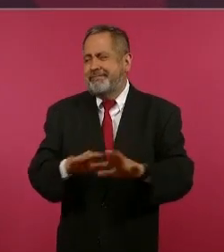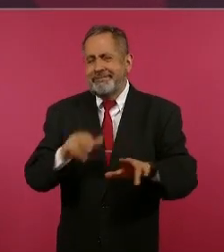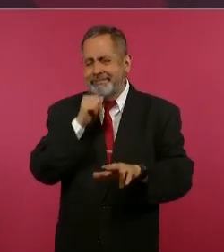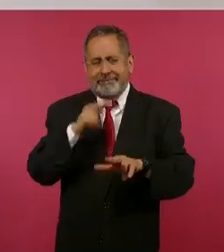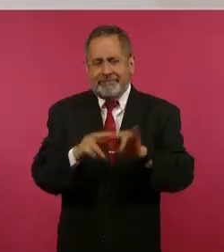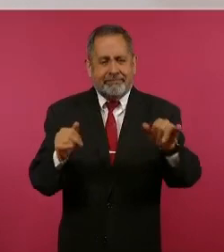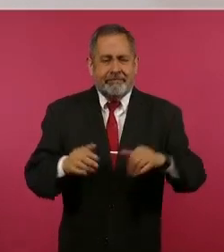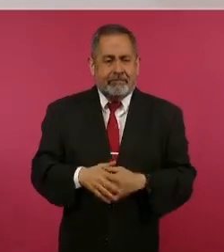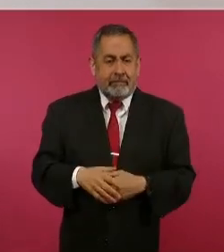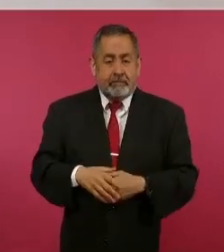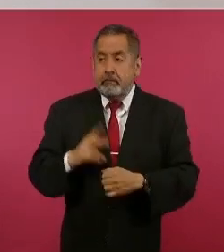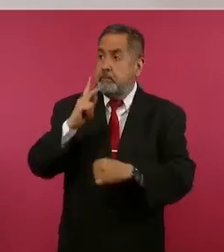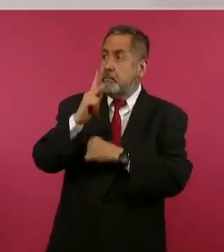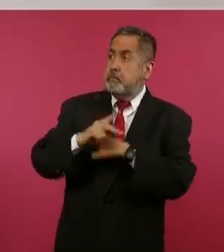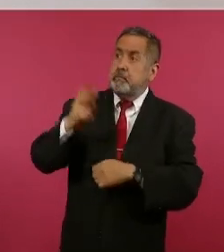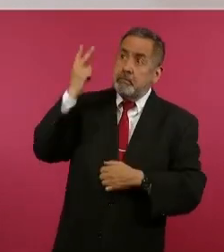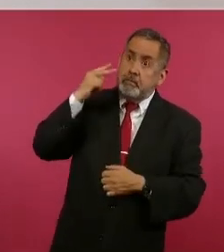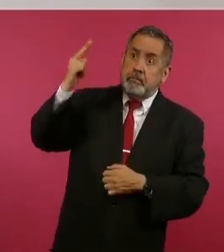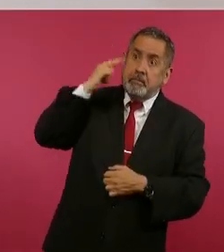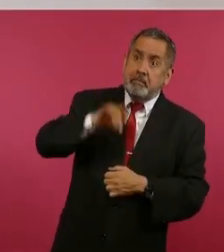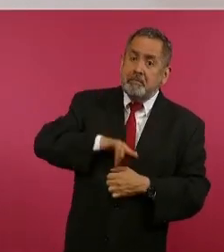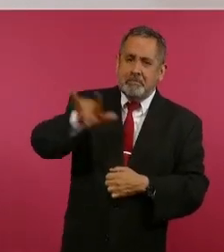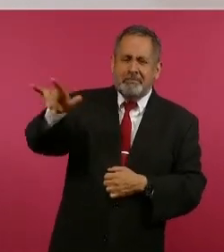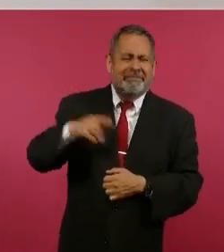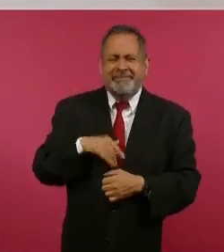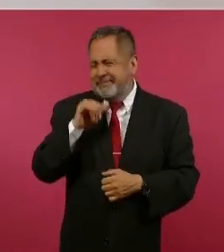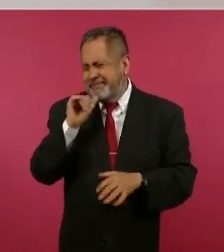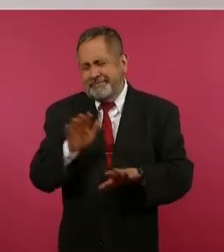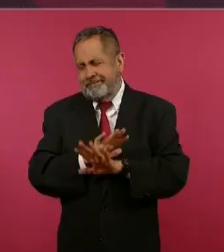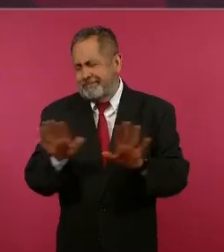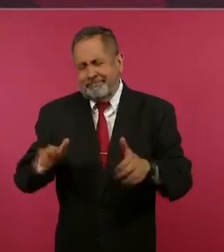no voy a salir del país.